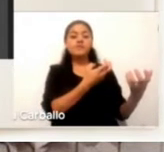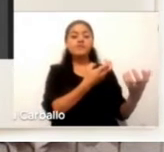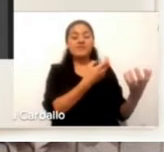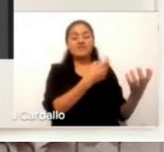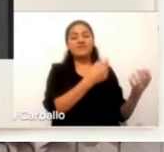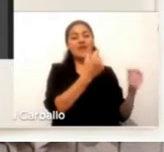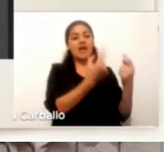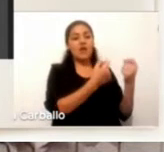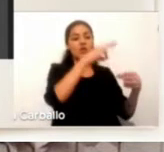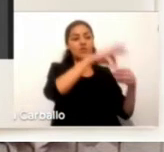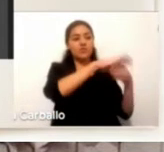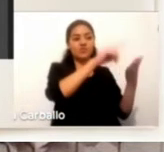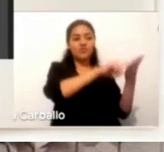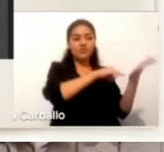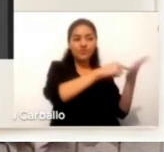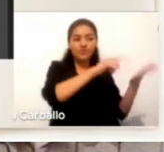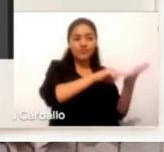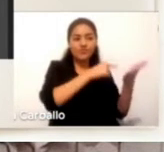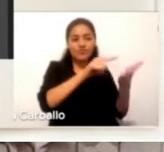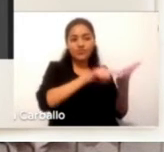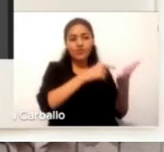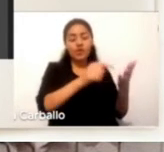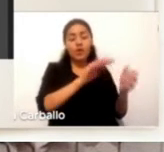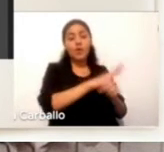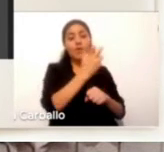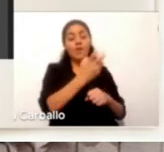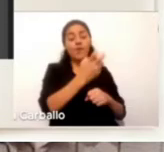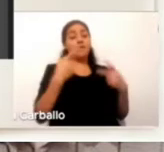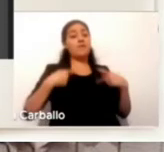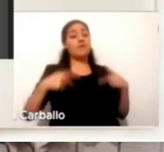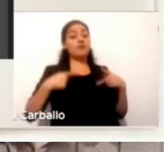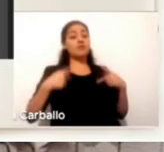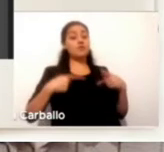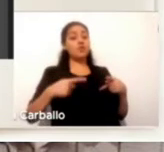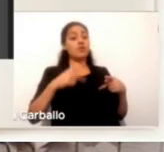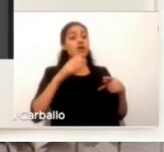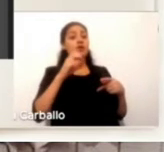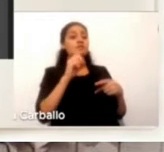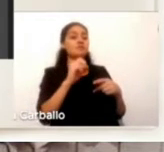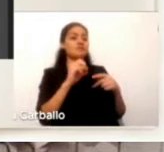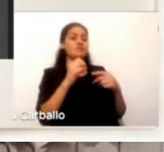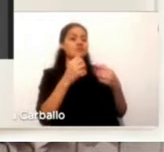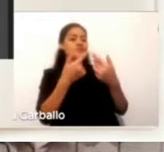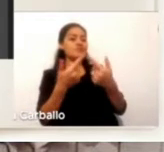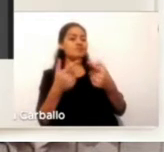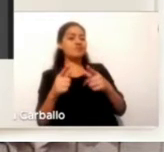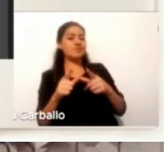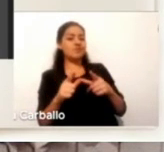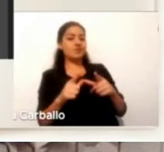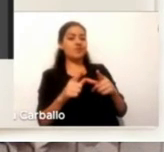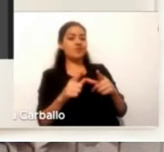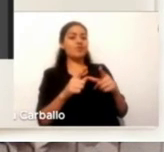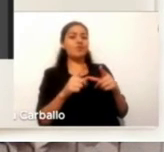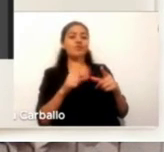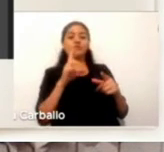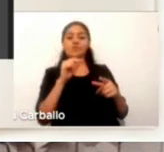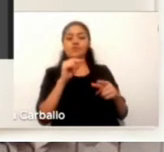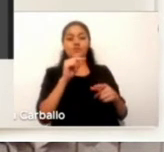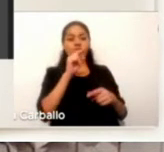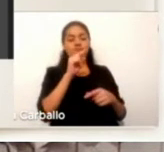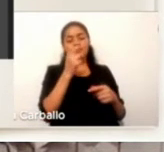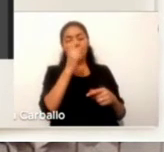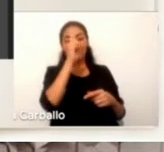de haberse recibido los sufragios por personas u organismos distintos a los autorizados. Así, desde